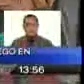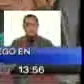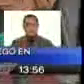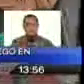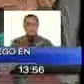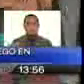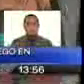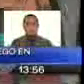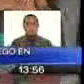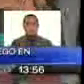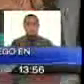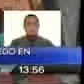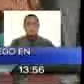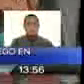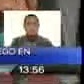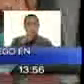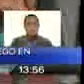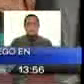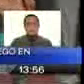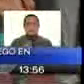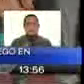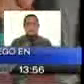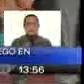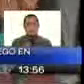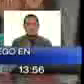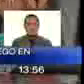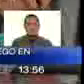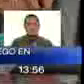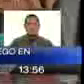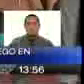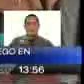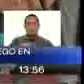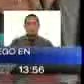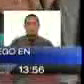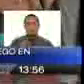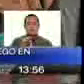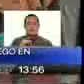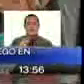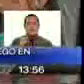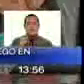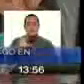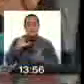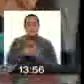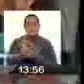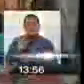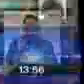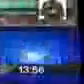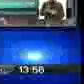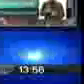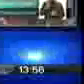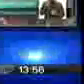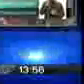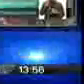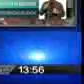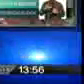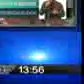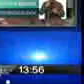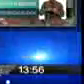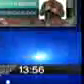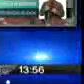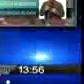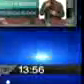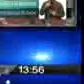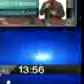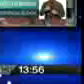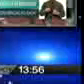al gobierno regional de Ayacucho el proyecto especial Cachi, con dos graves... Vamos a volver más